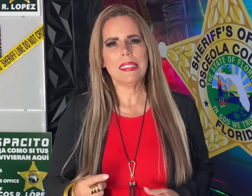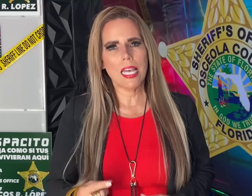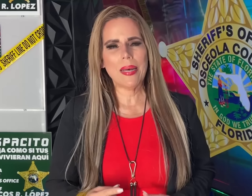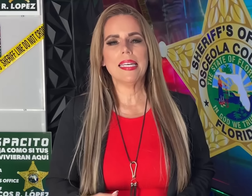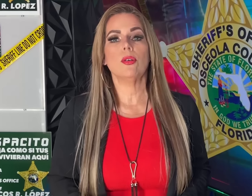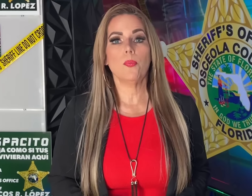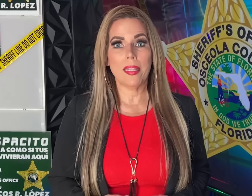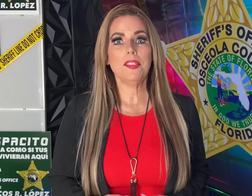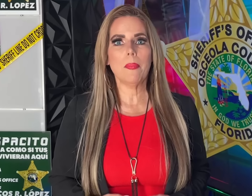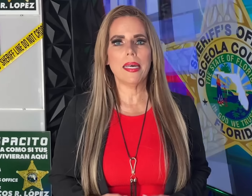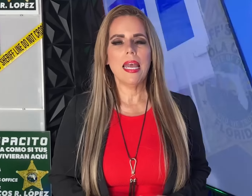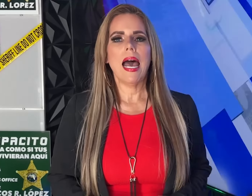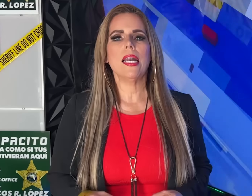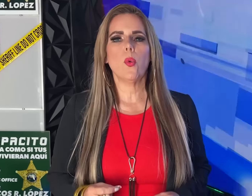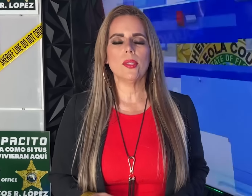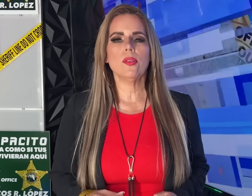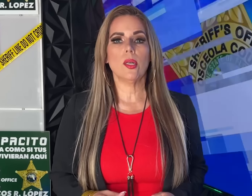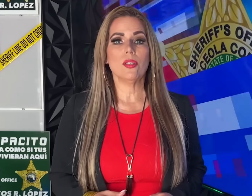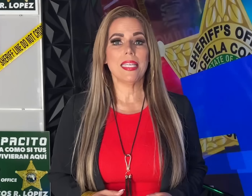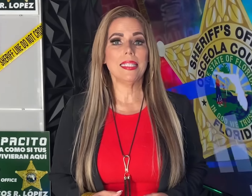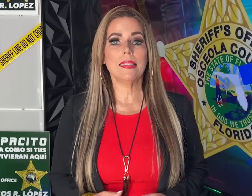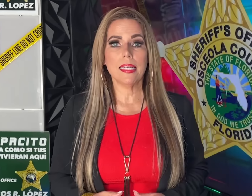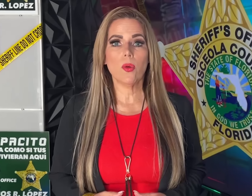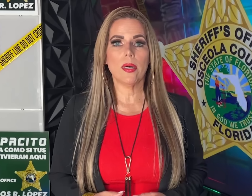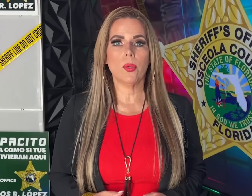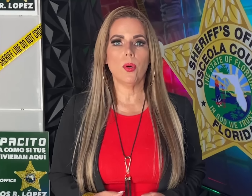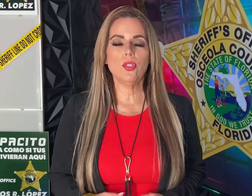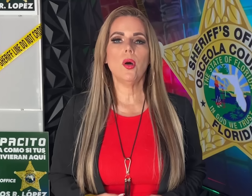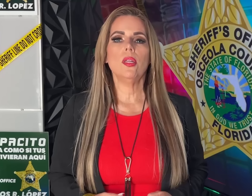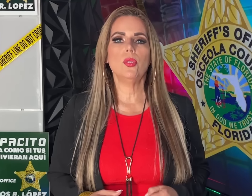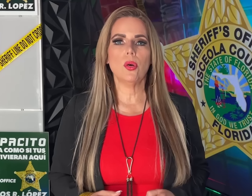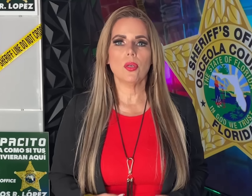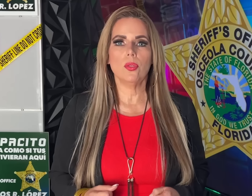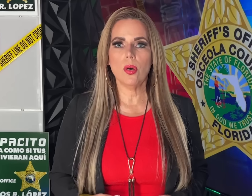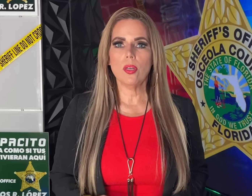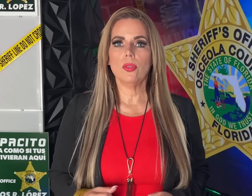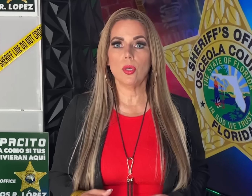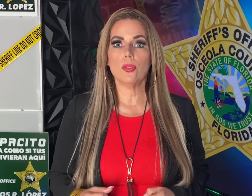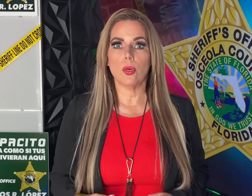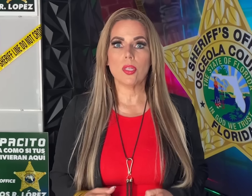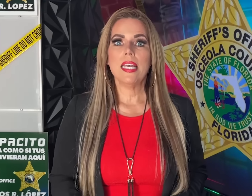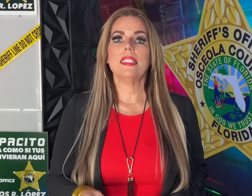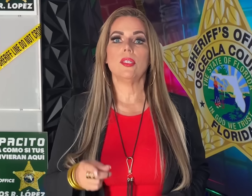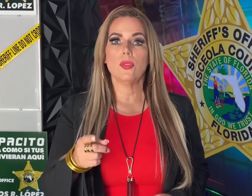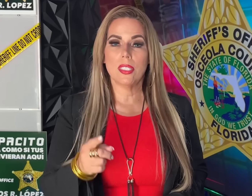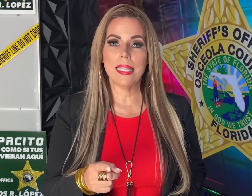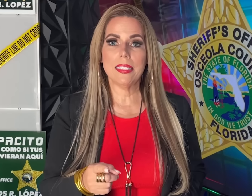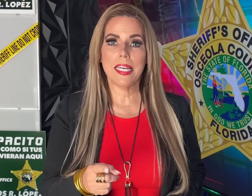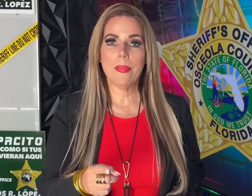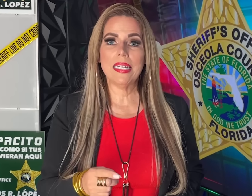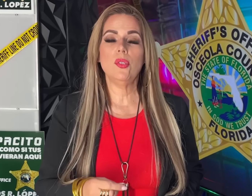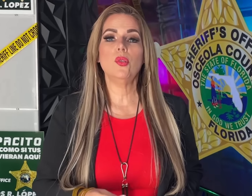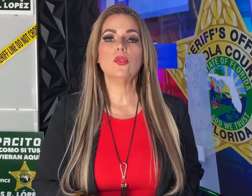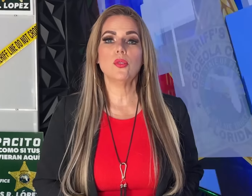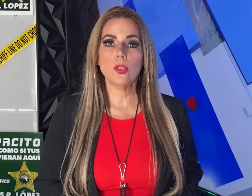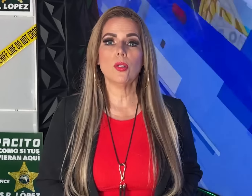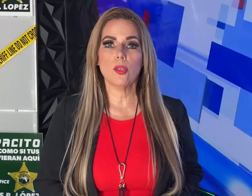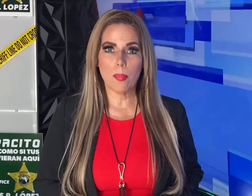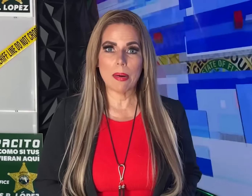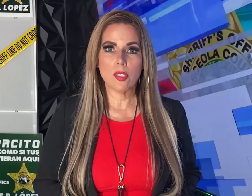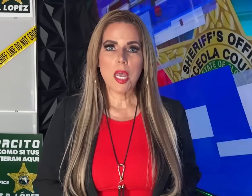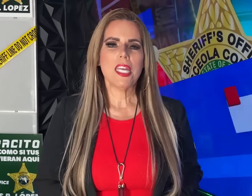siempre sepan que nos pueden llamar al 407 348 2222 si ustedes llaman